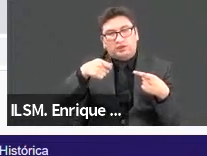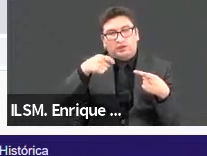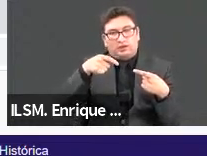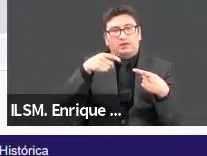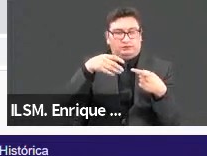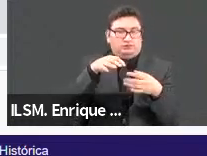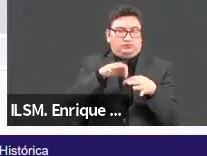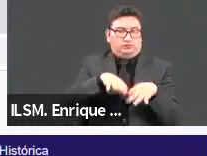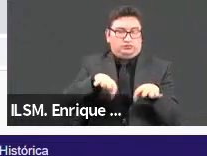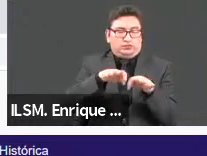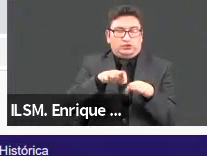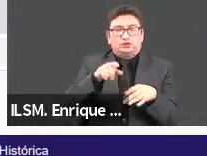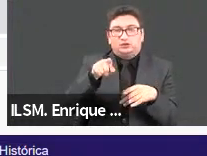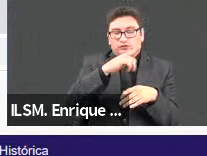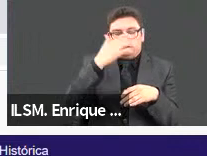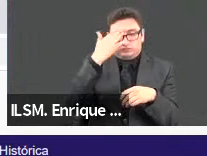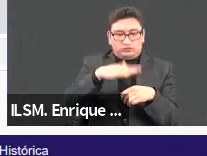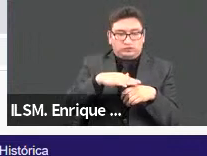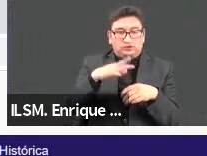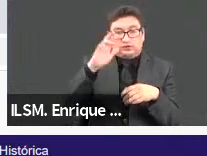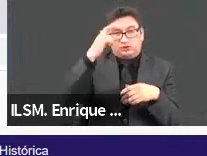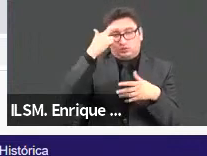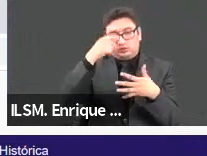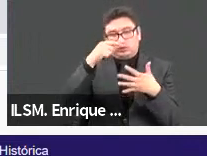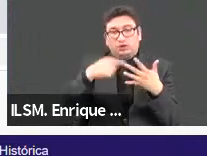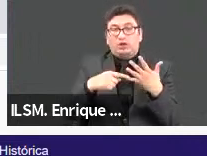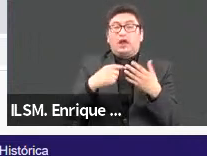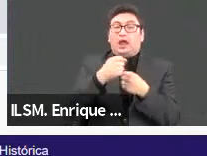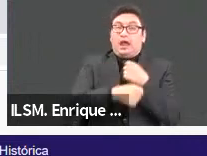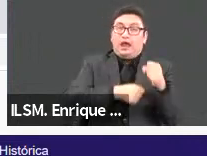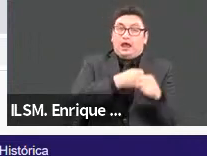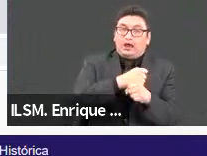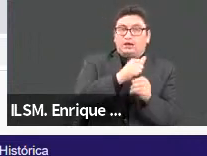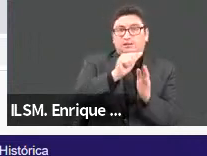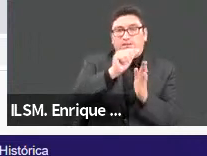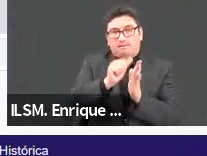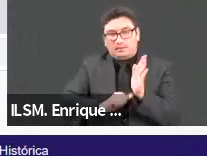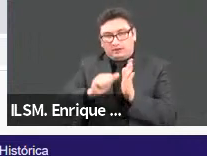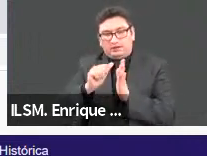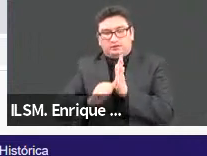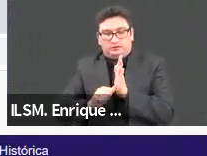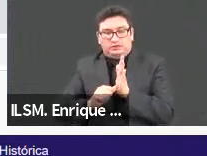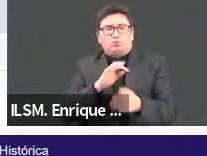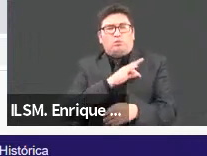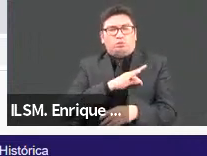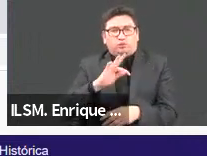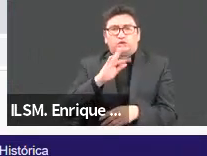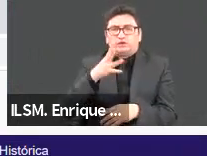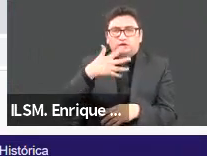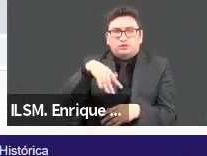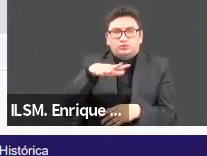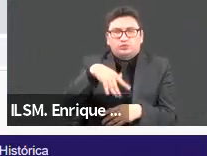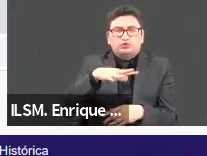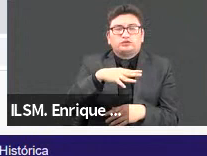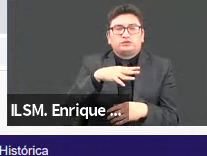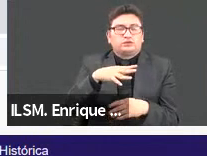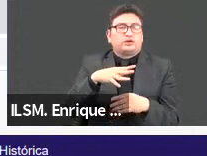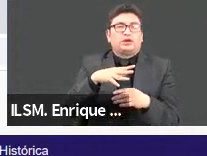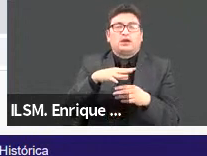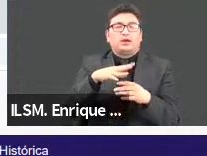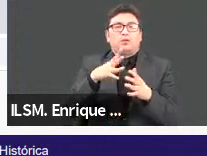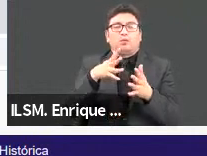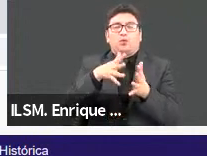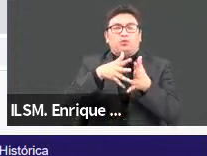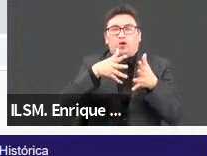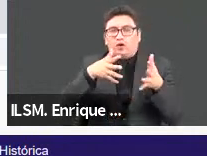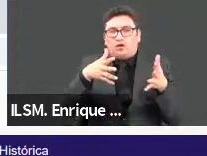criterios. Recuerden, aquí está clasificado por años y por meses. Podemos hacer una consulta más amplia,